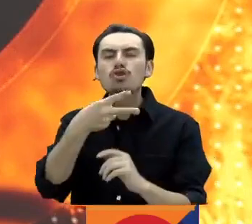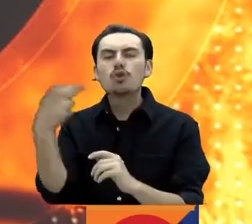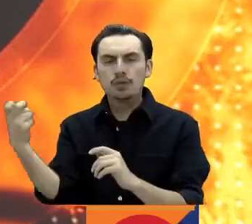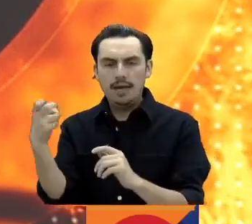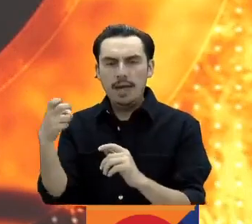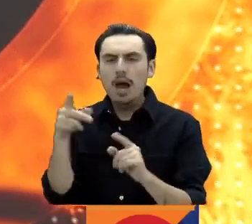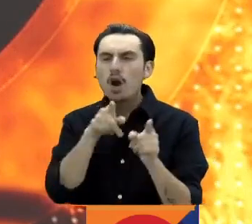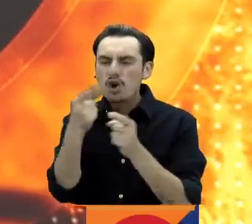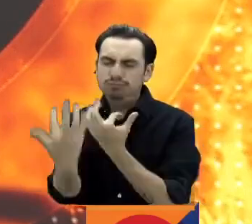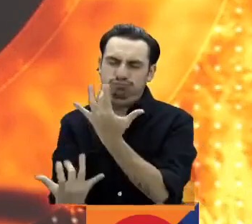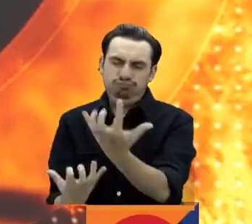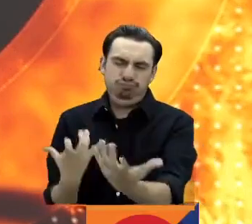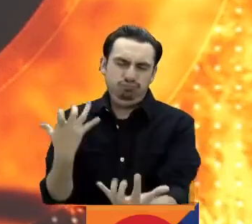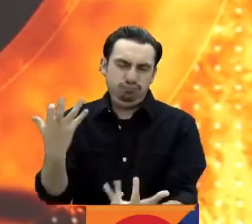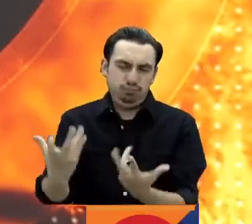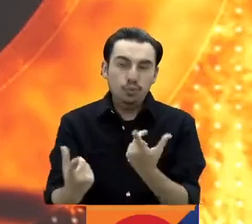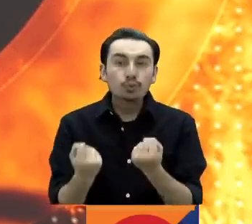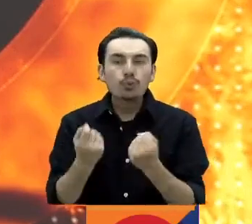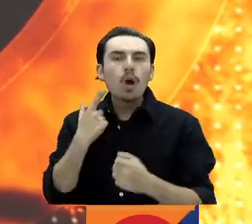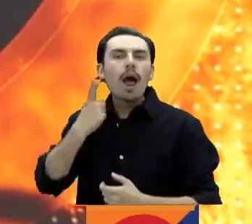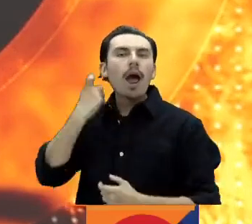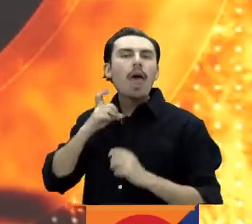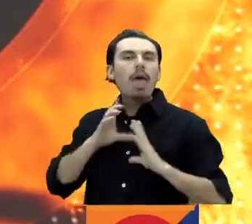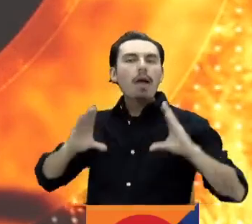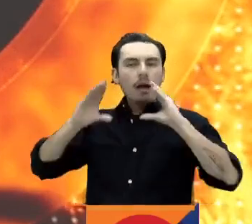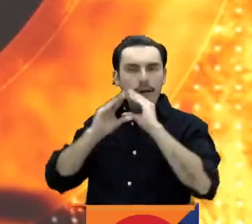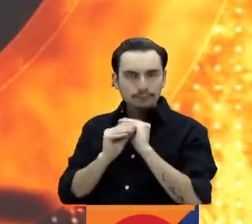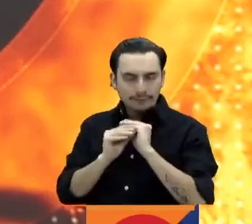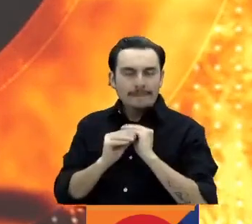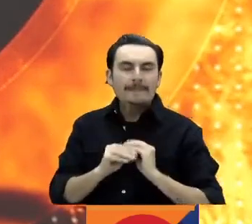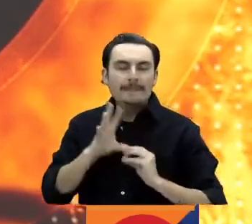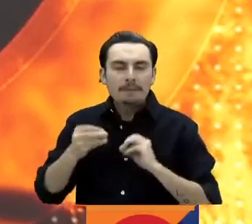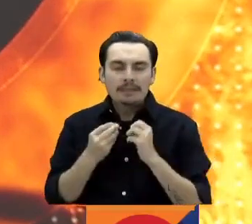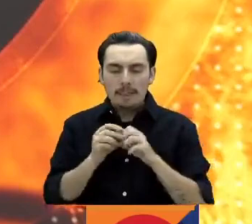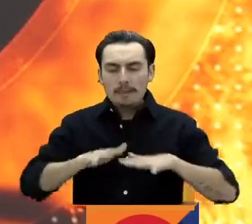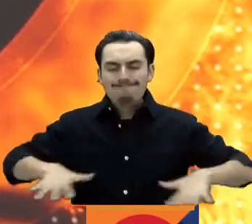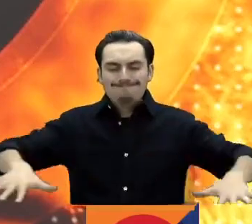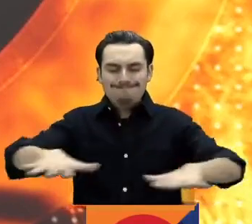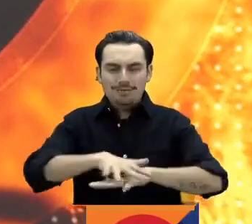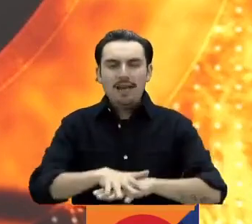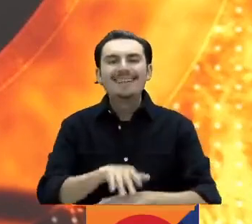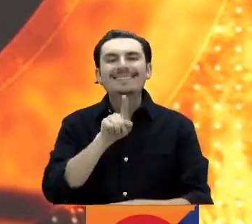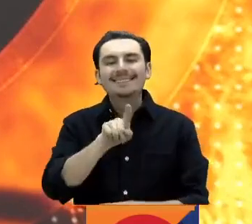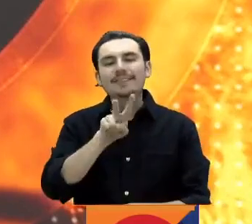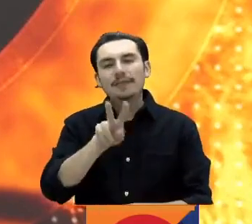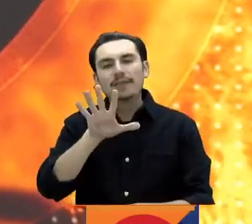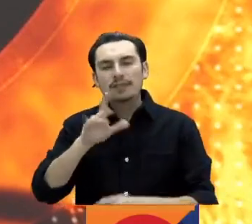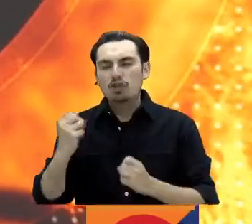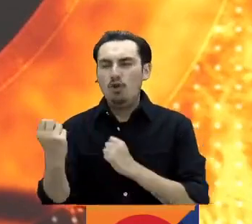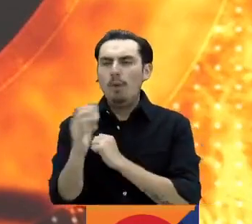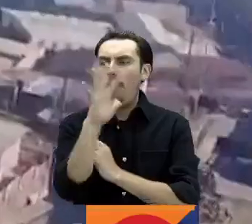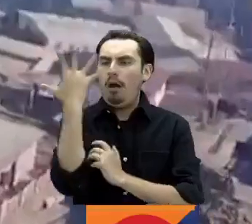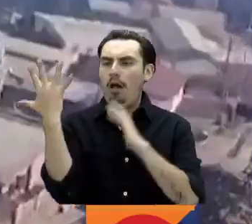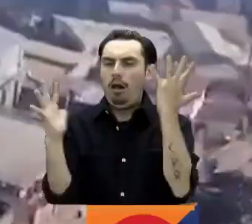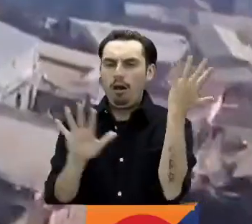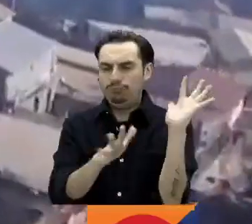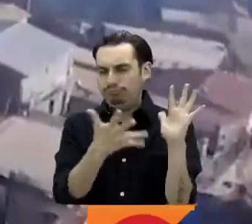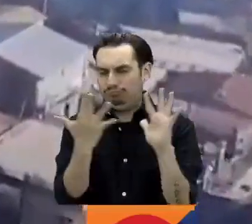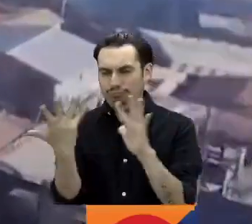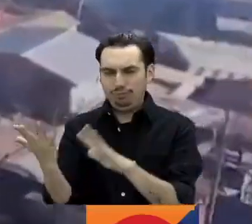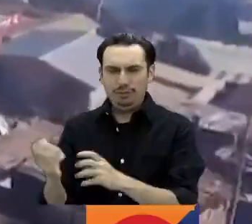voraz incendio que se registró anoche en Viña del Mar y que arrasó 125 hectáreas de bosque.